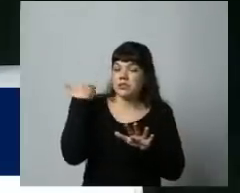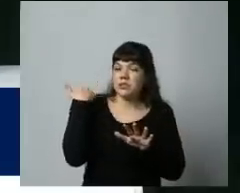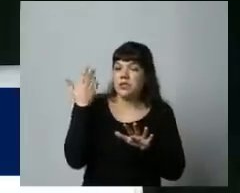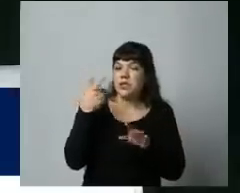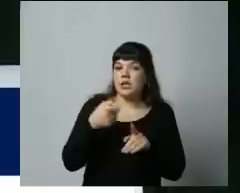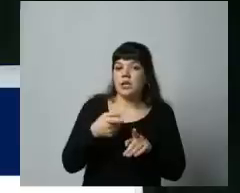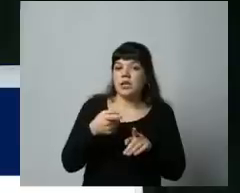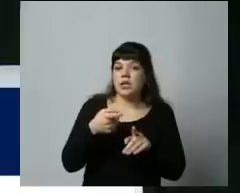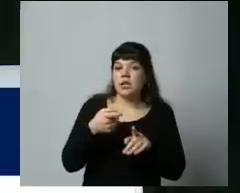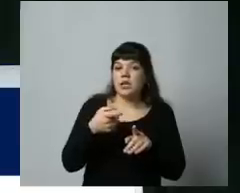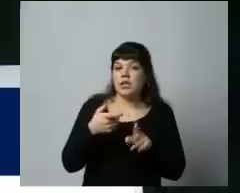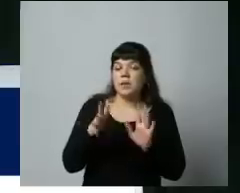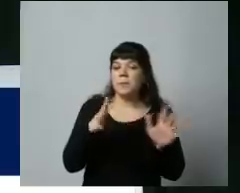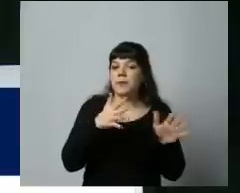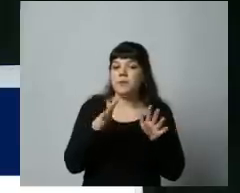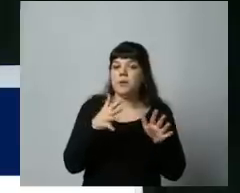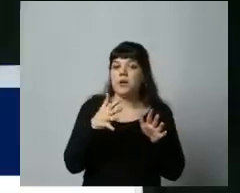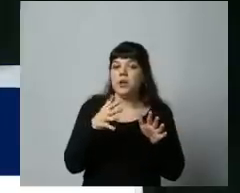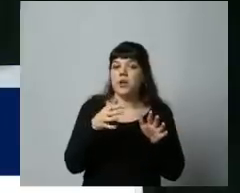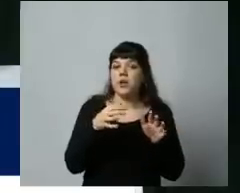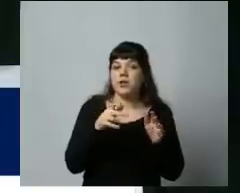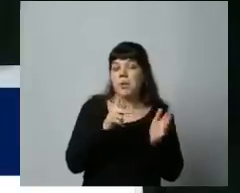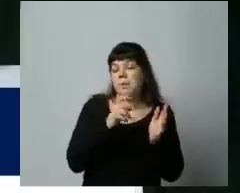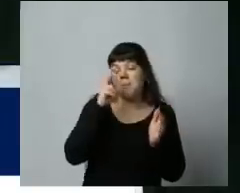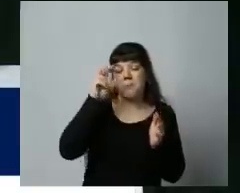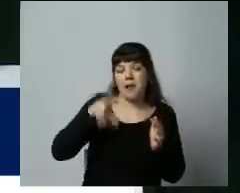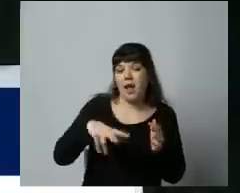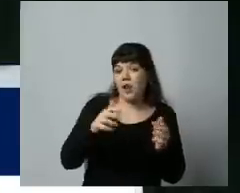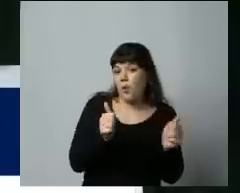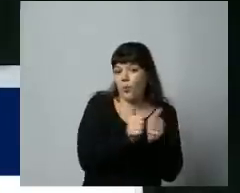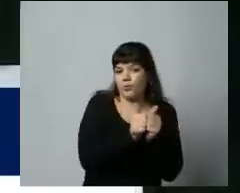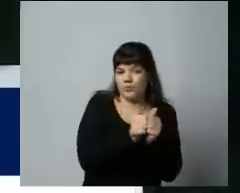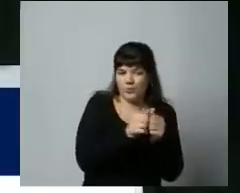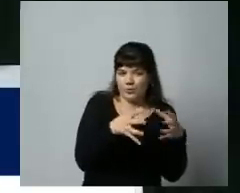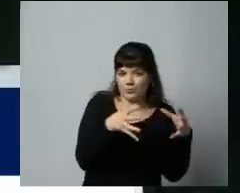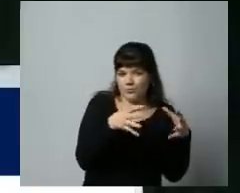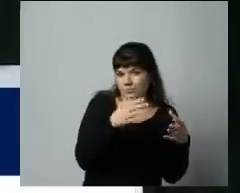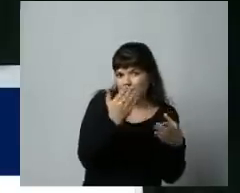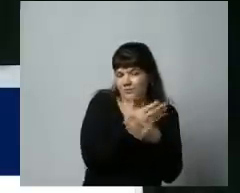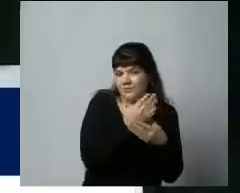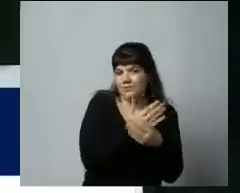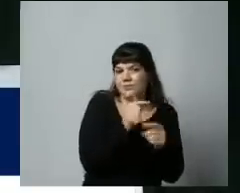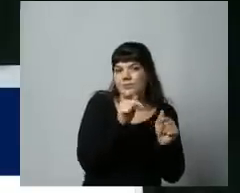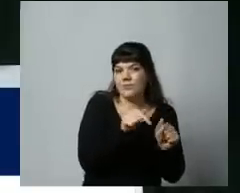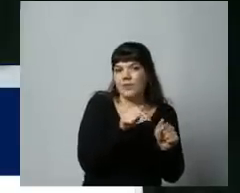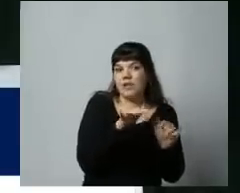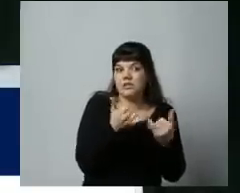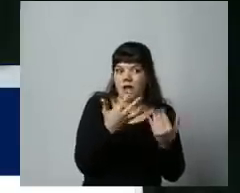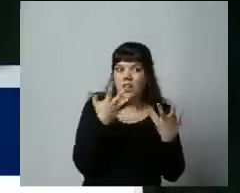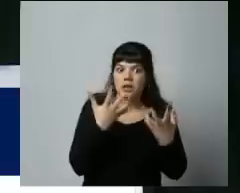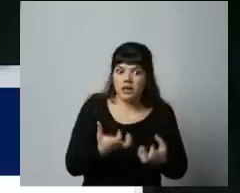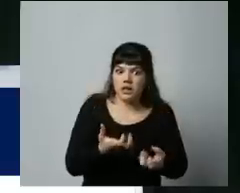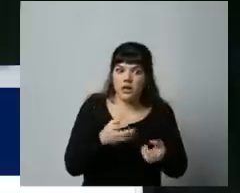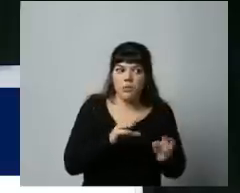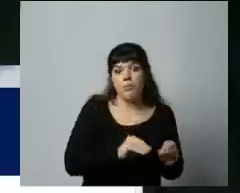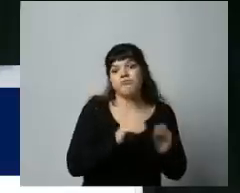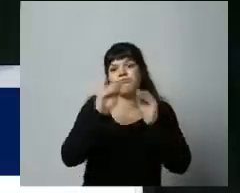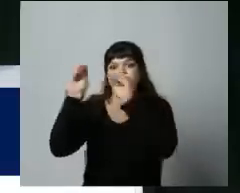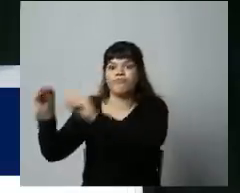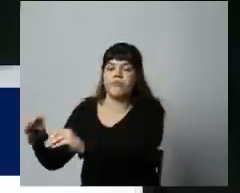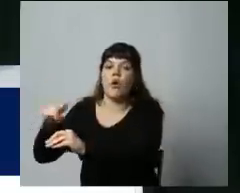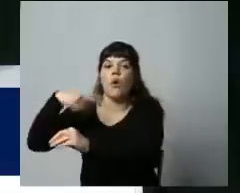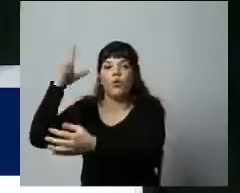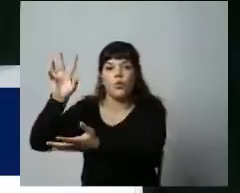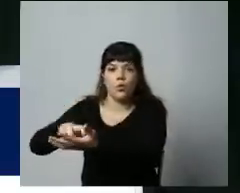del de del plan juntos se se había intentado relocalizar porque